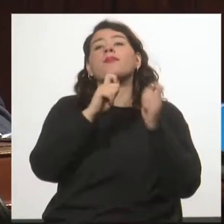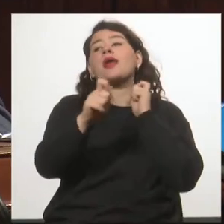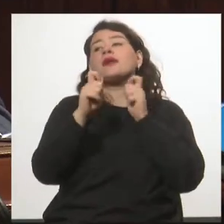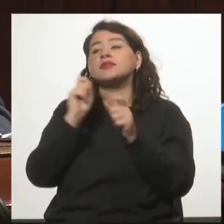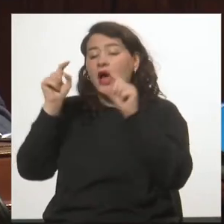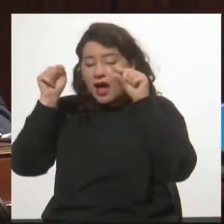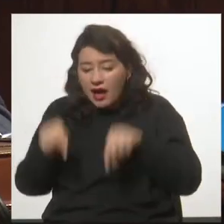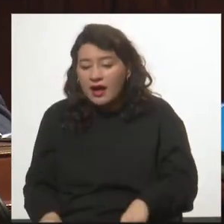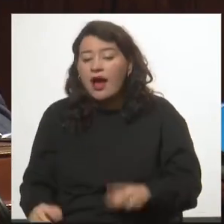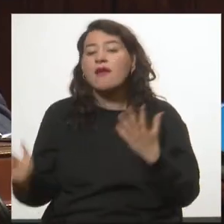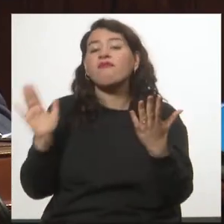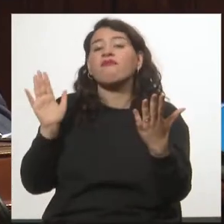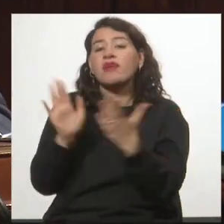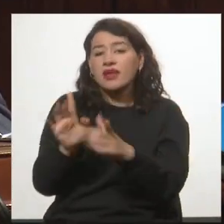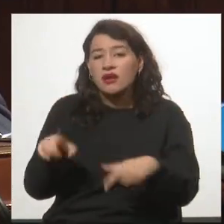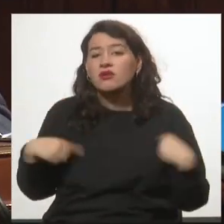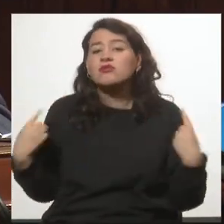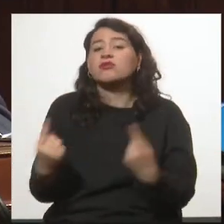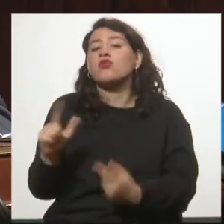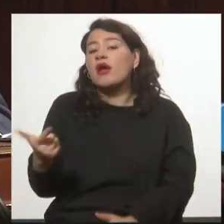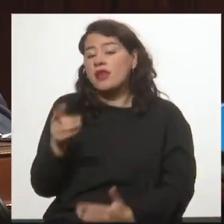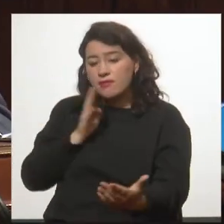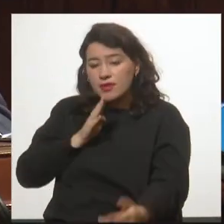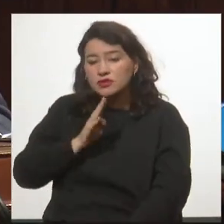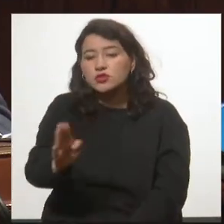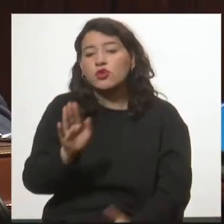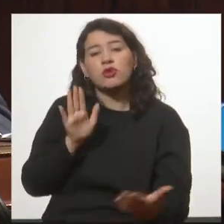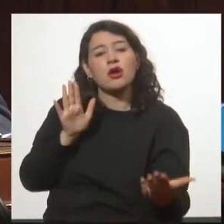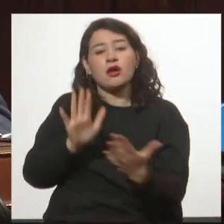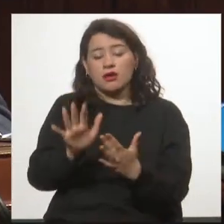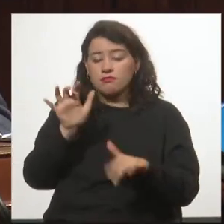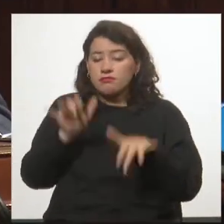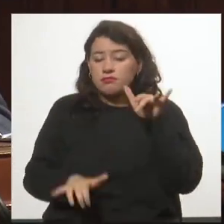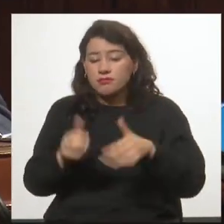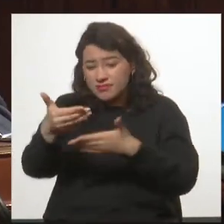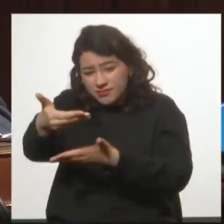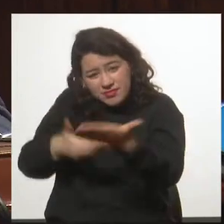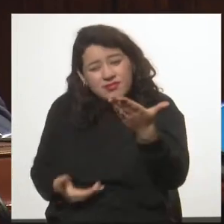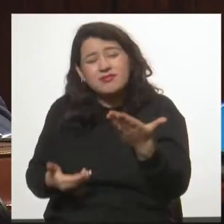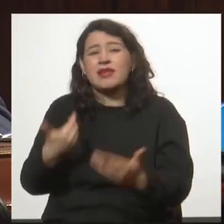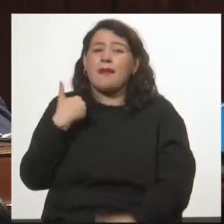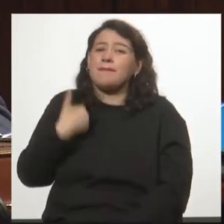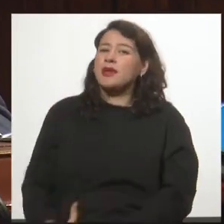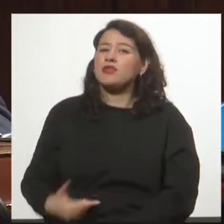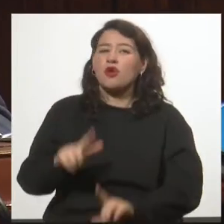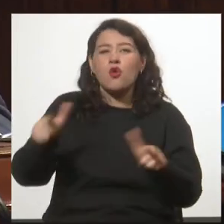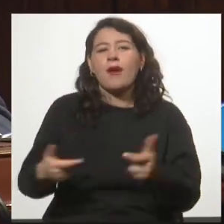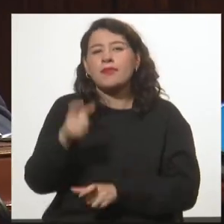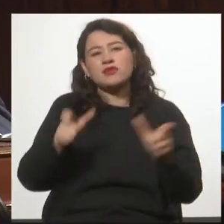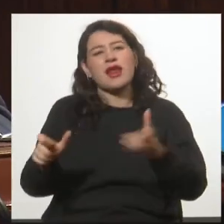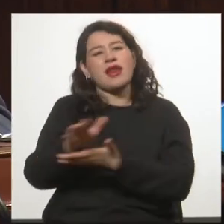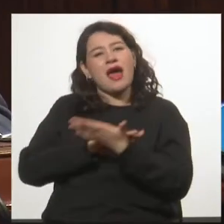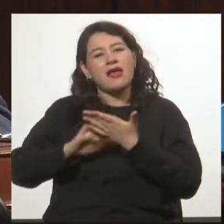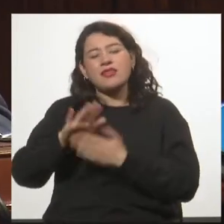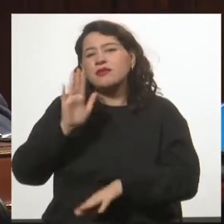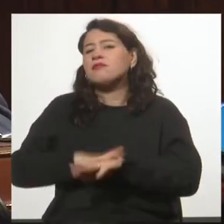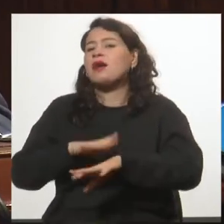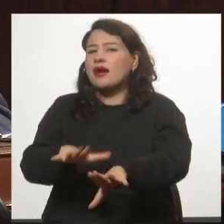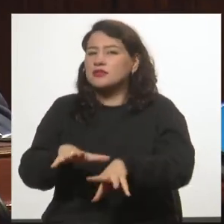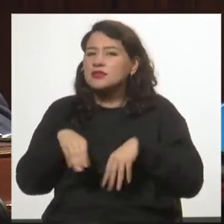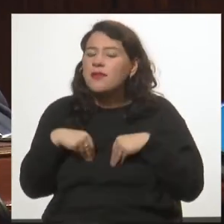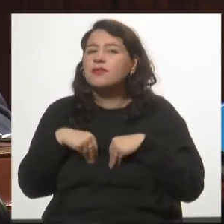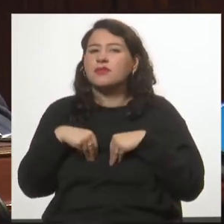aquí a nosotros en persona y dejarlo en la versión taquigráfica lamento que no haya nadie que se haga cargo